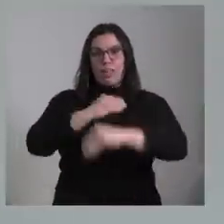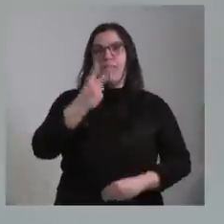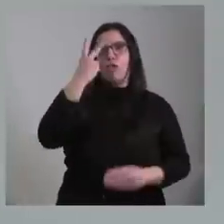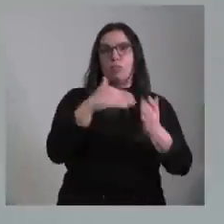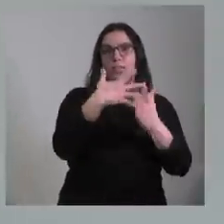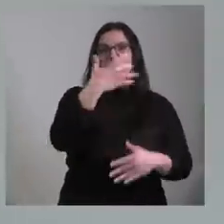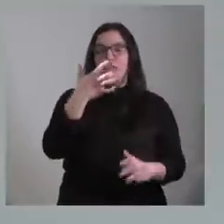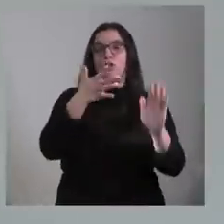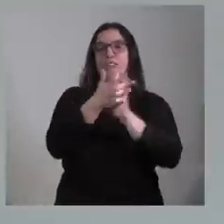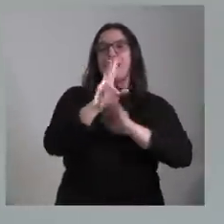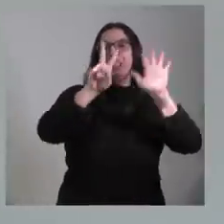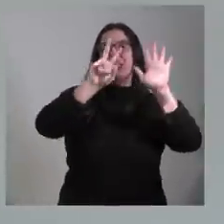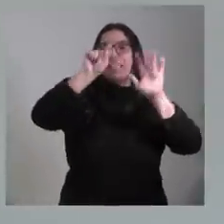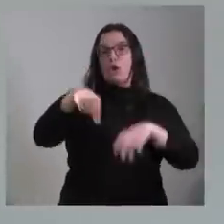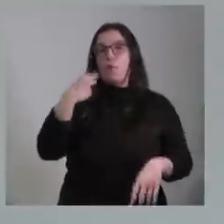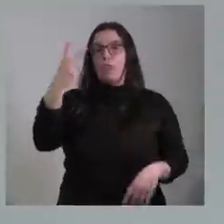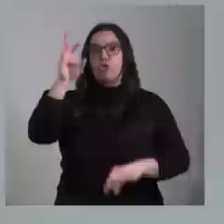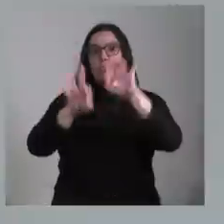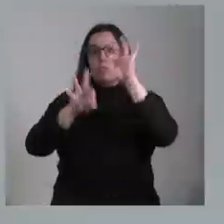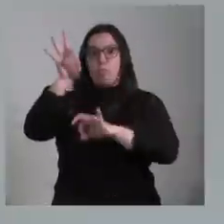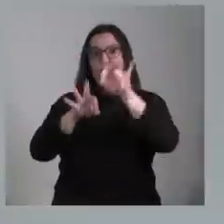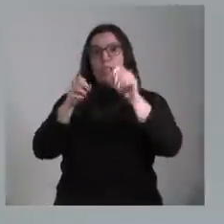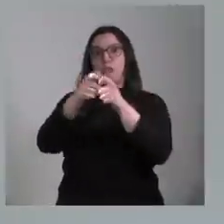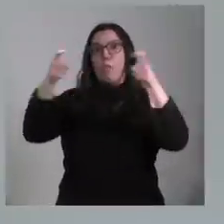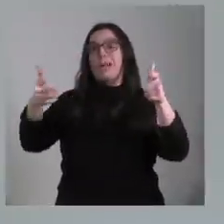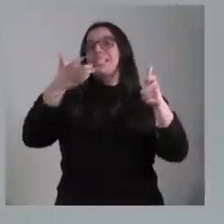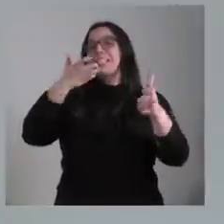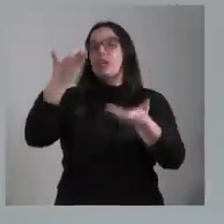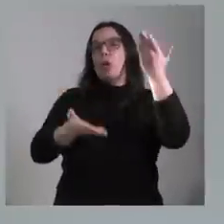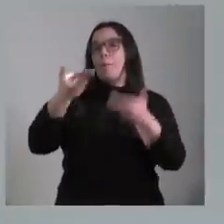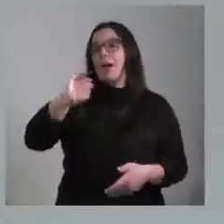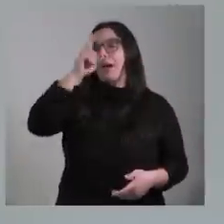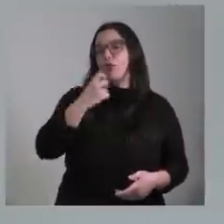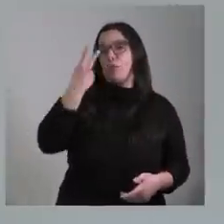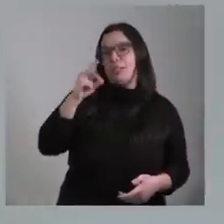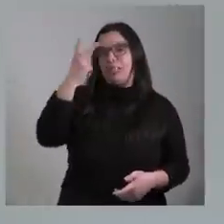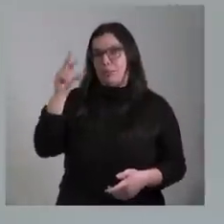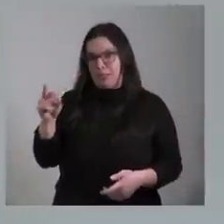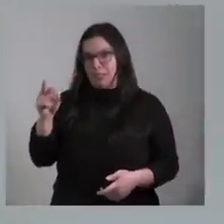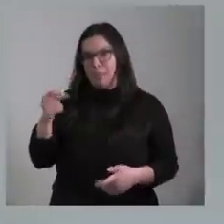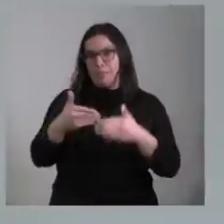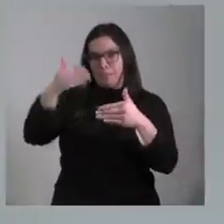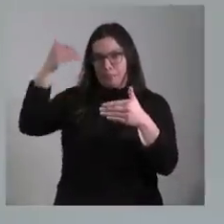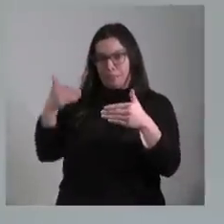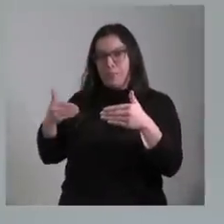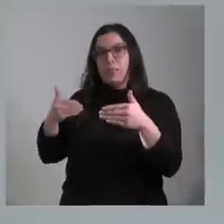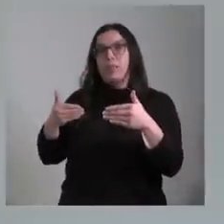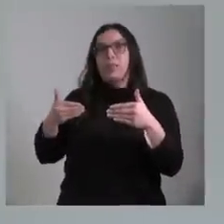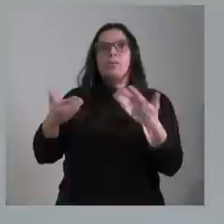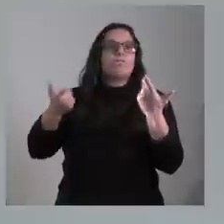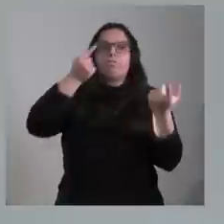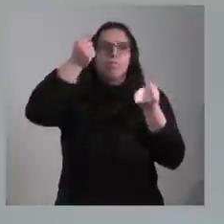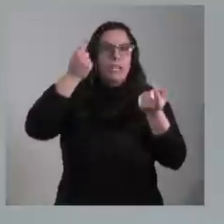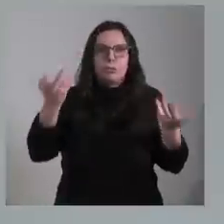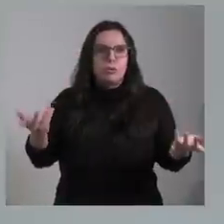7,2% más de lo que se había practicado en el año 2020 y por se señalaron un dato